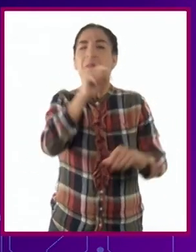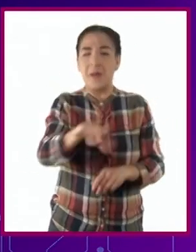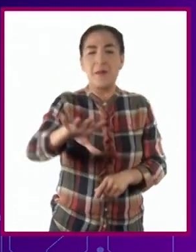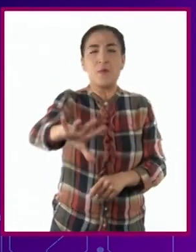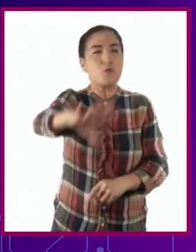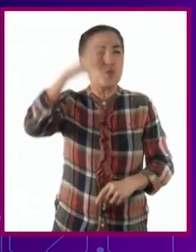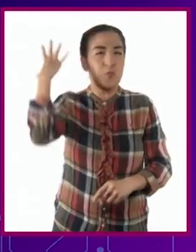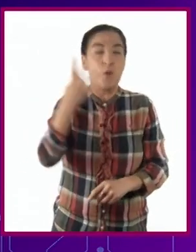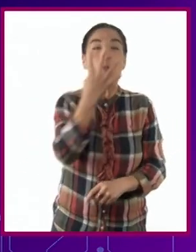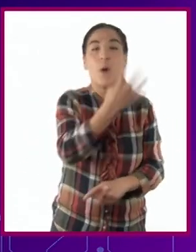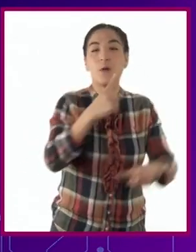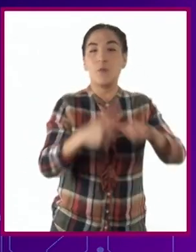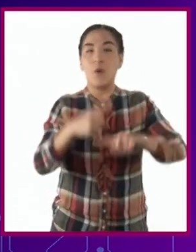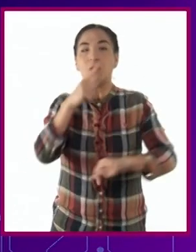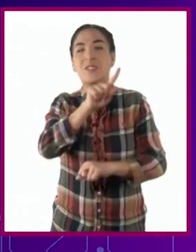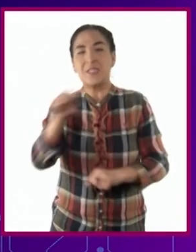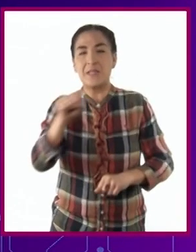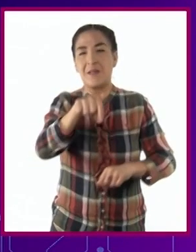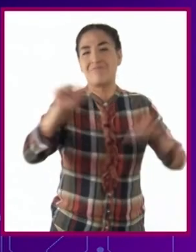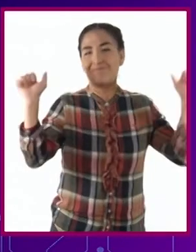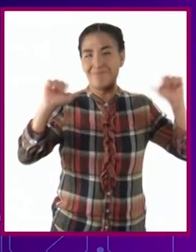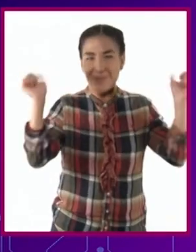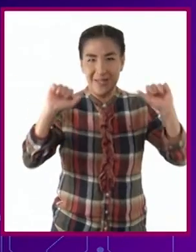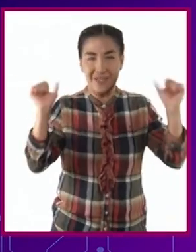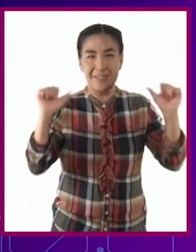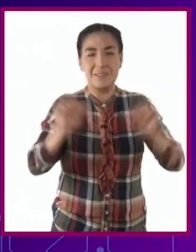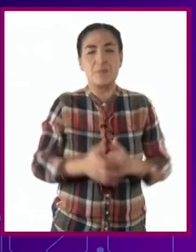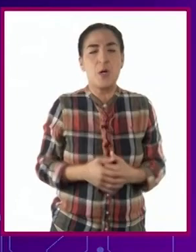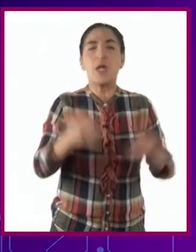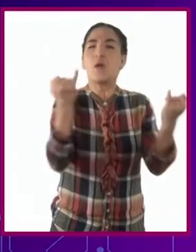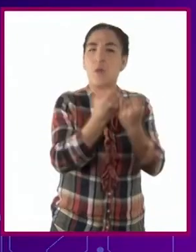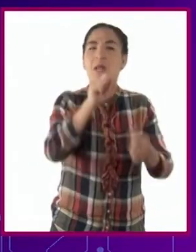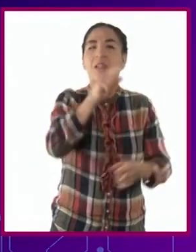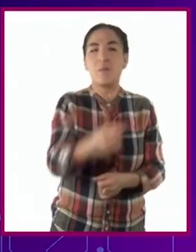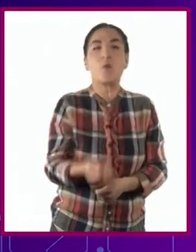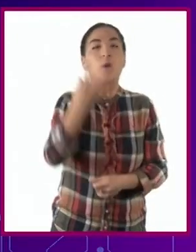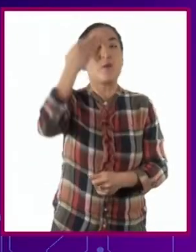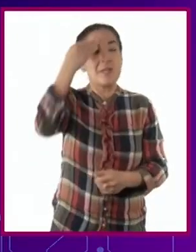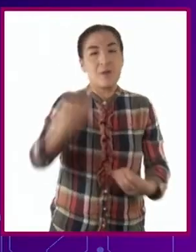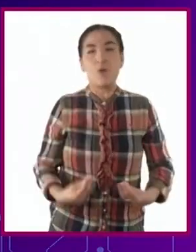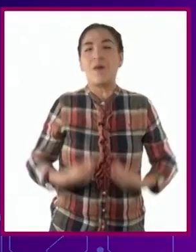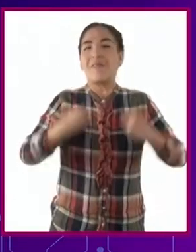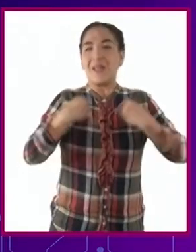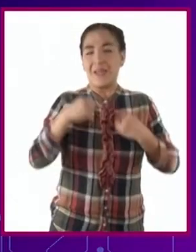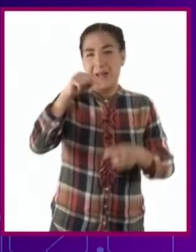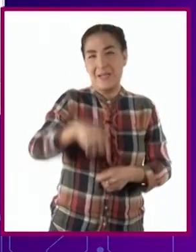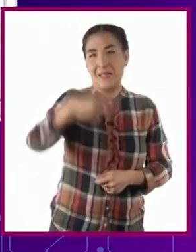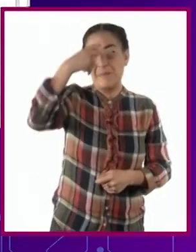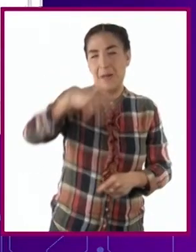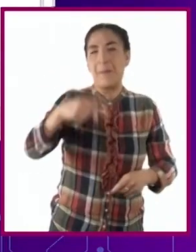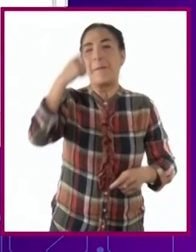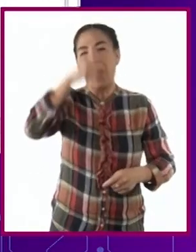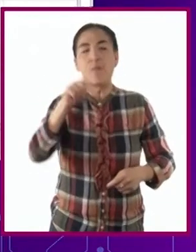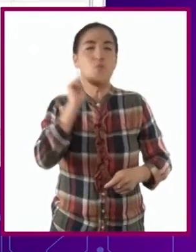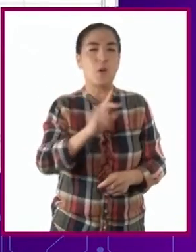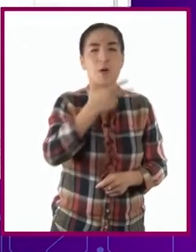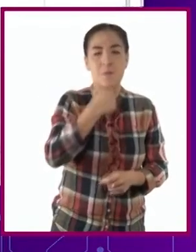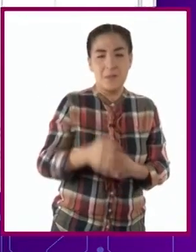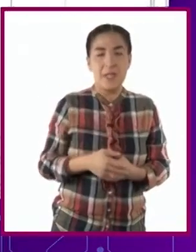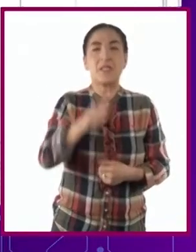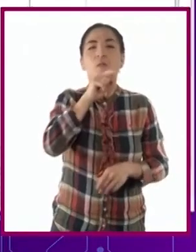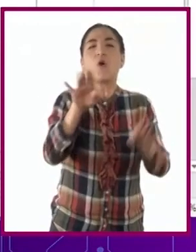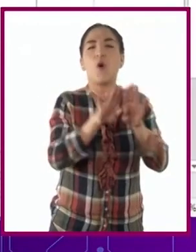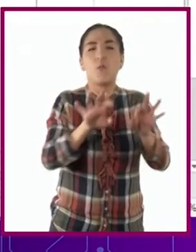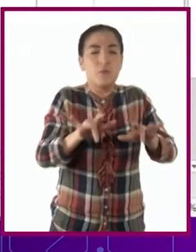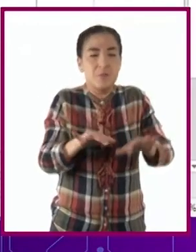de 4% en el atletismo, así como la esperanza de vida en México. También construimos las gráficas de